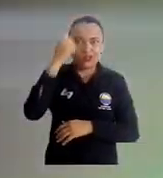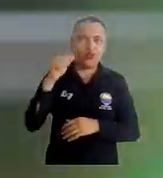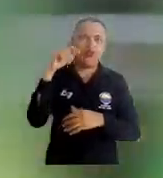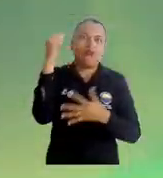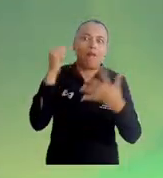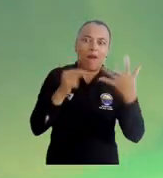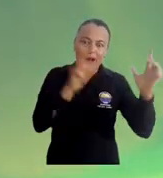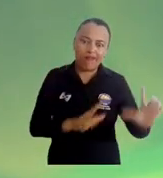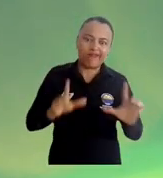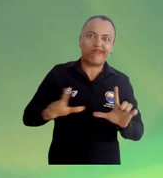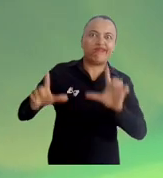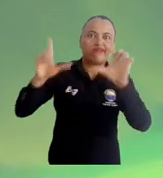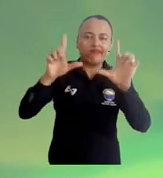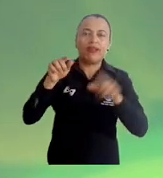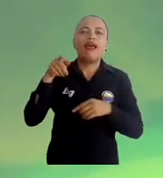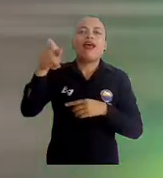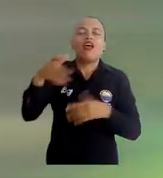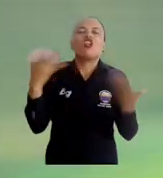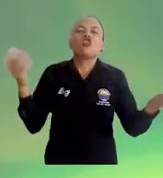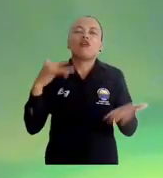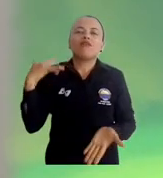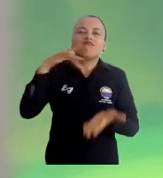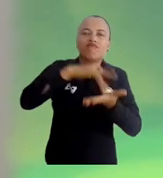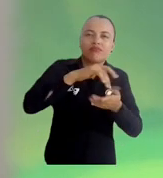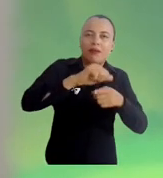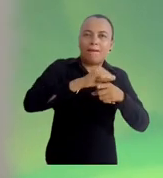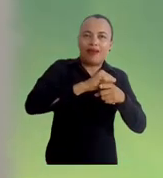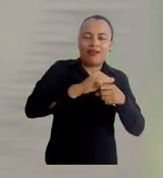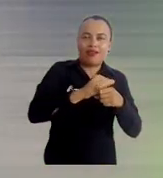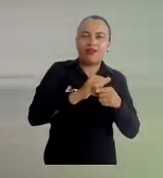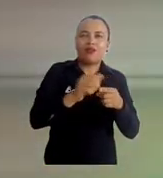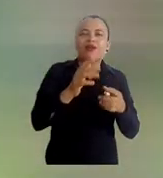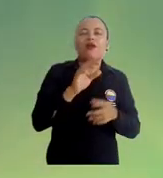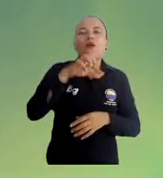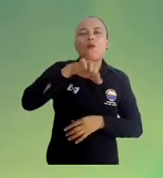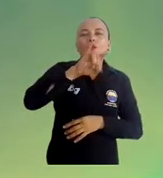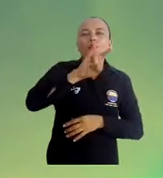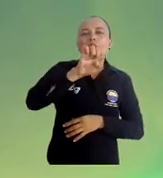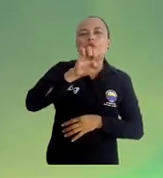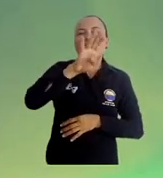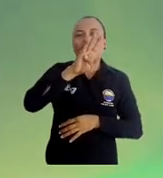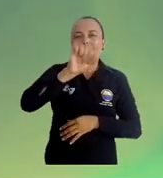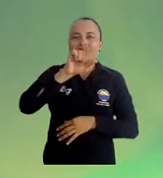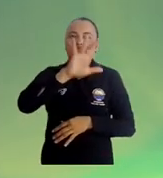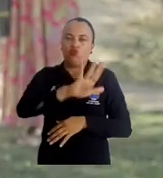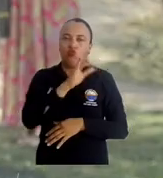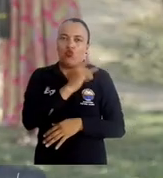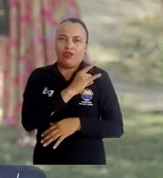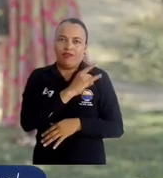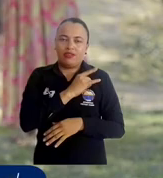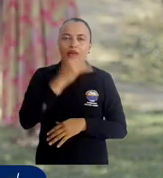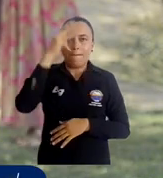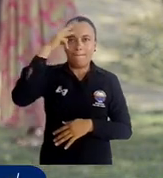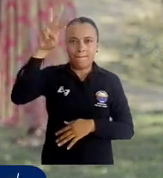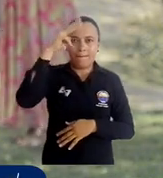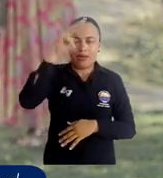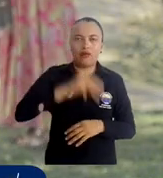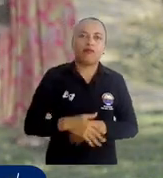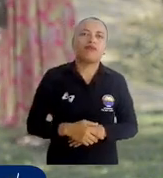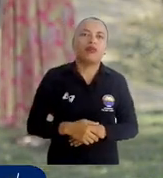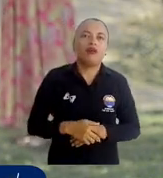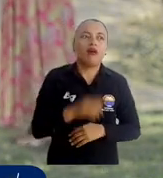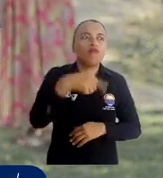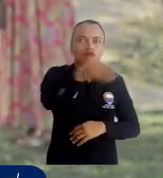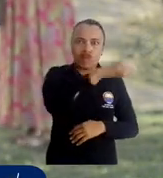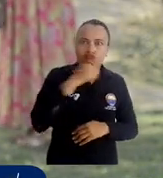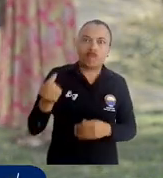traspasó fronteras haciendo pasantías en la Benemérita Universidad Autónoma de Puebla, en México. Fuimos acogidos